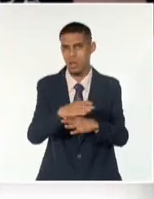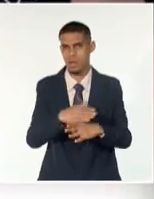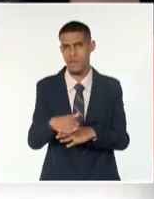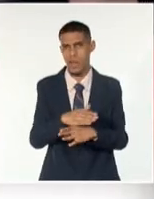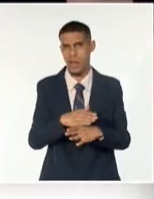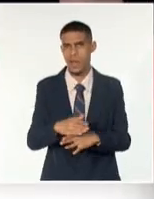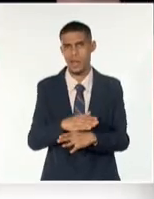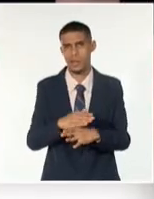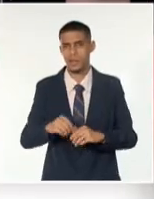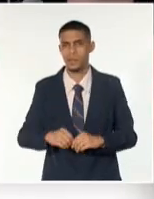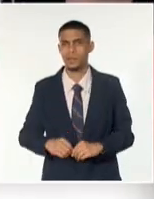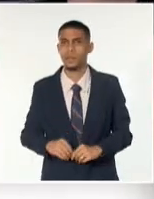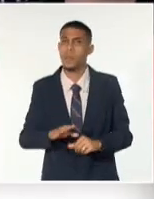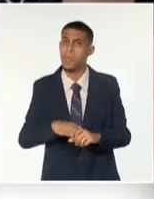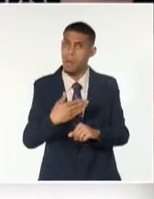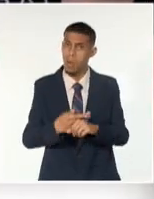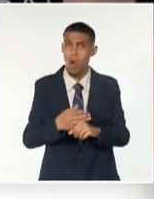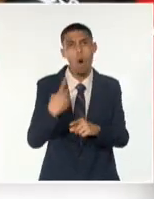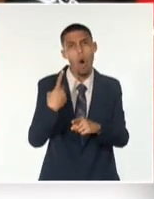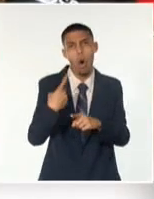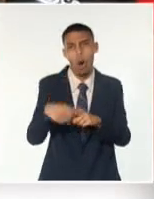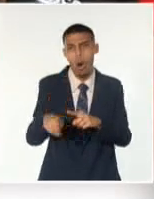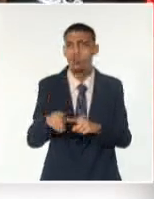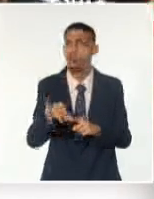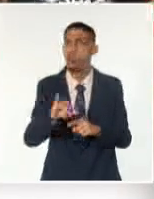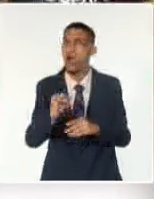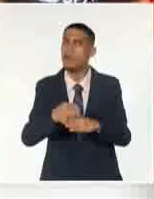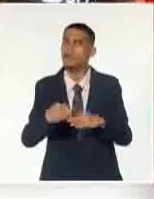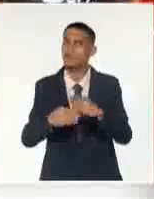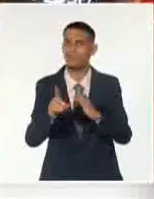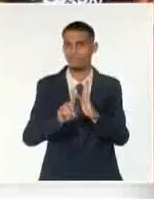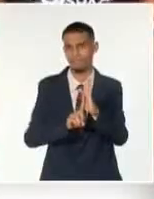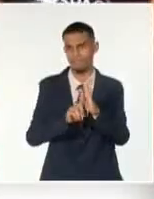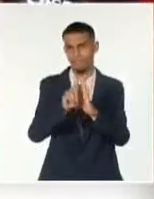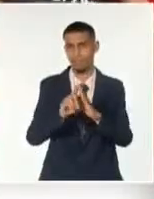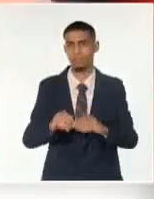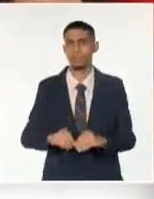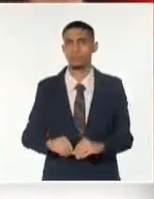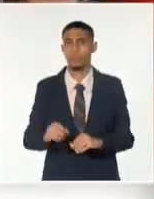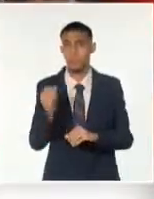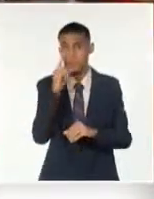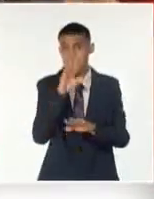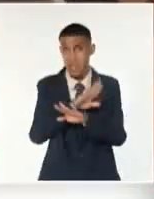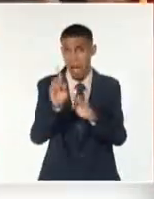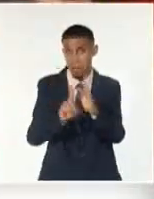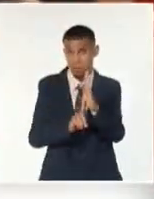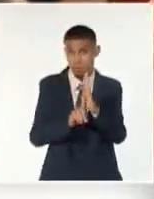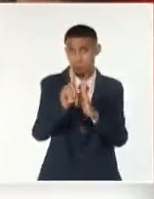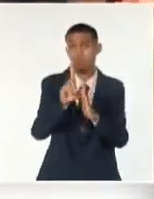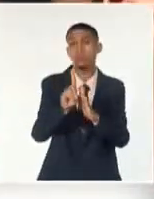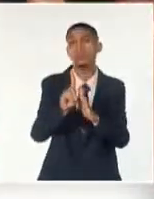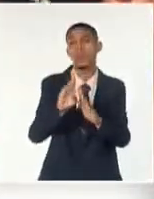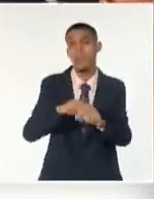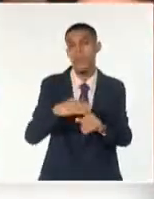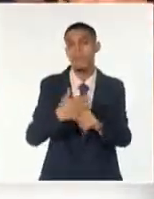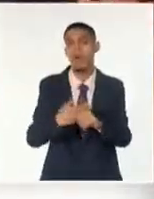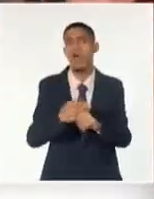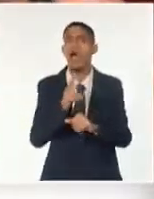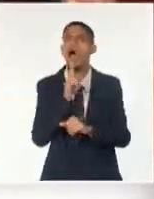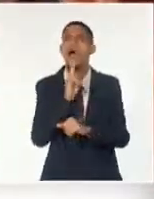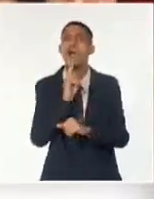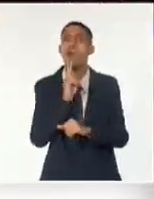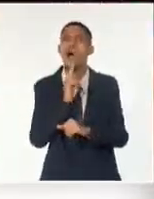de otro cohete reutilizable, el Miura 5. Una vez termine la misión, se prevé la caída del cohete en aguas del